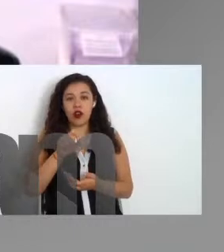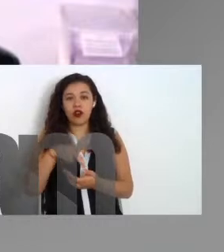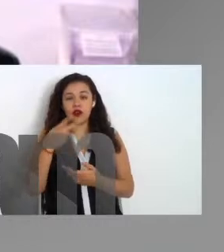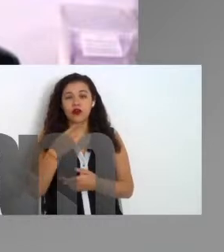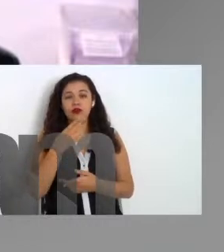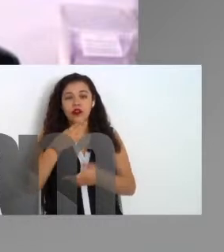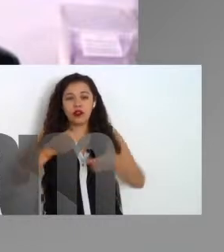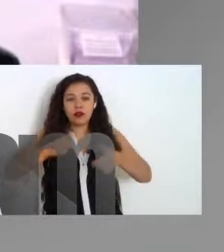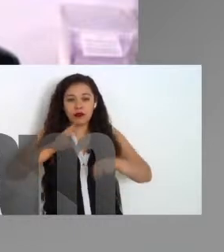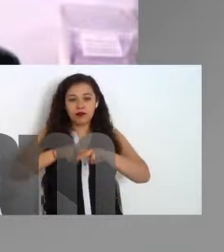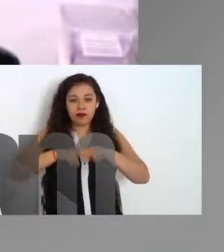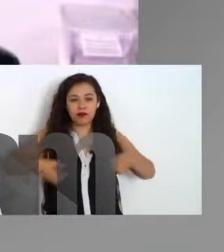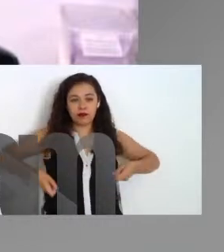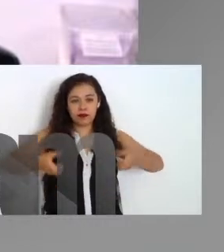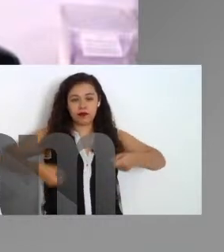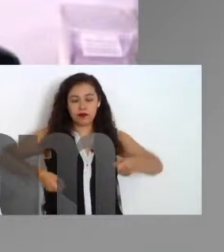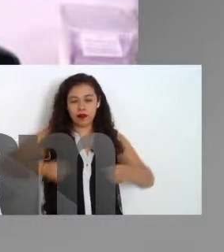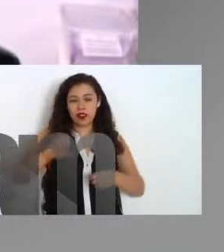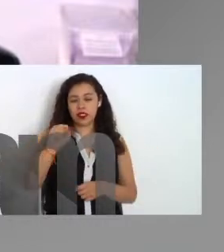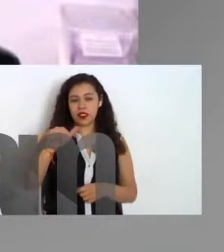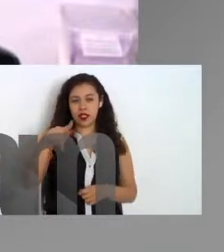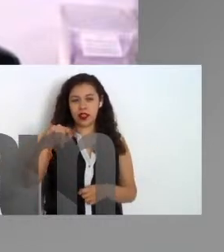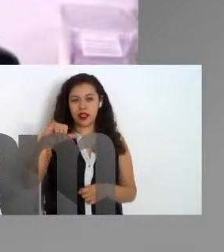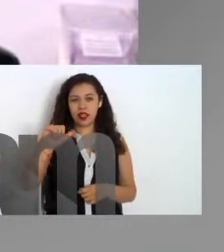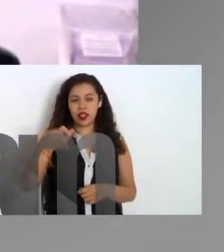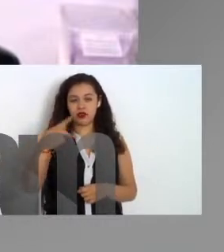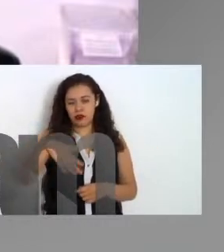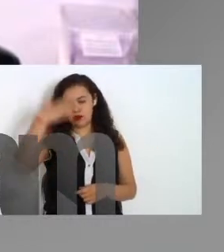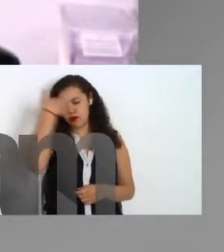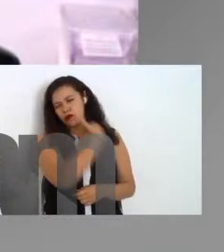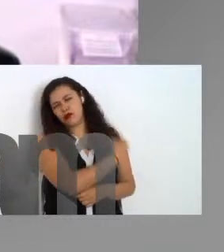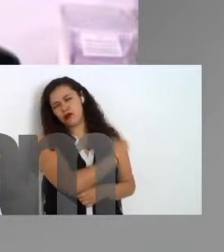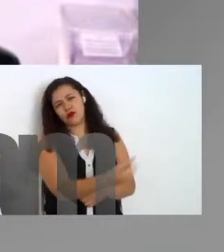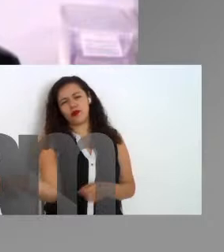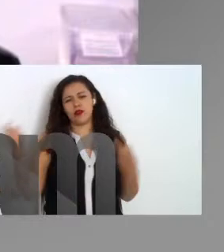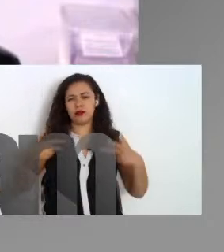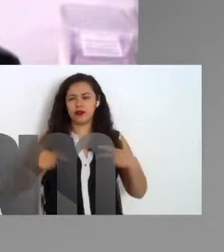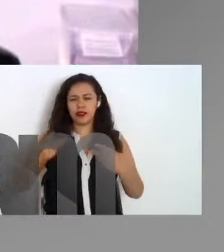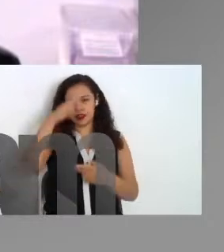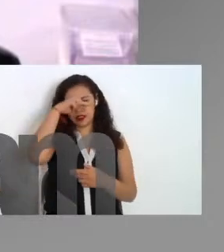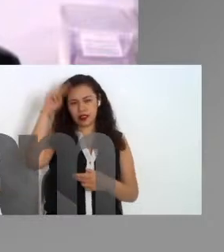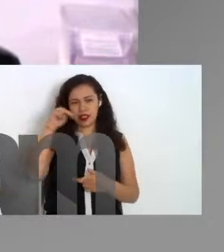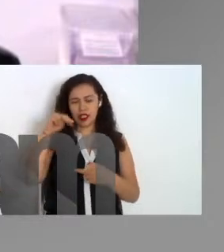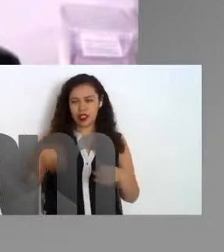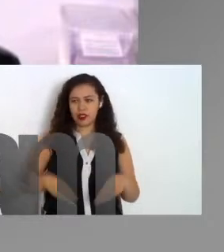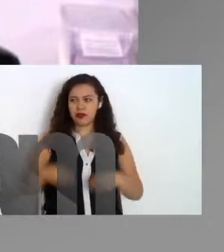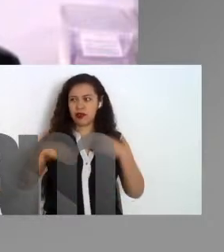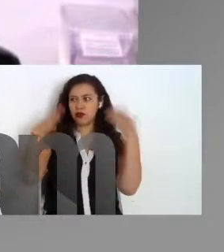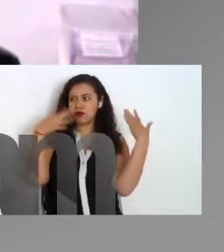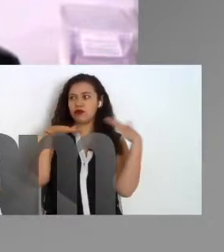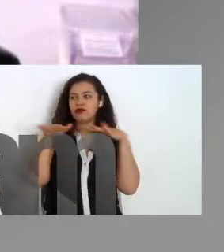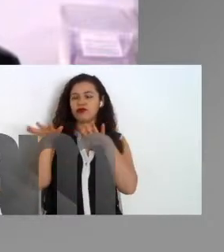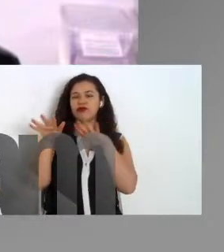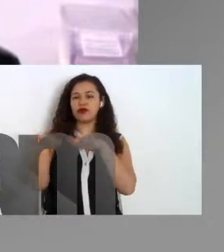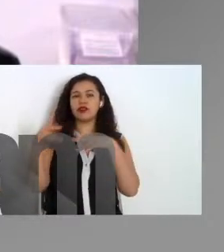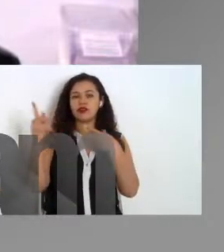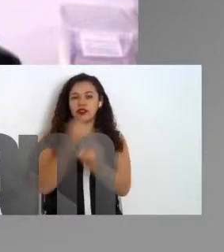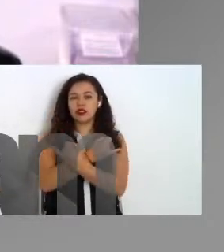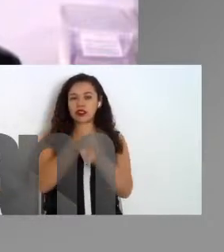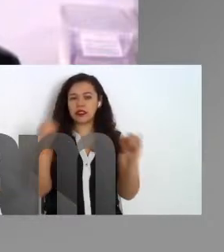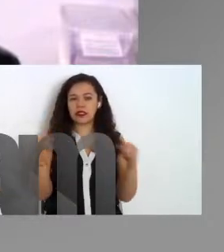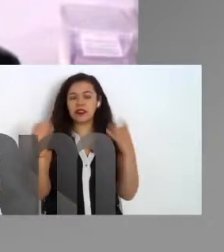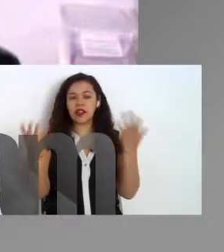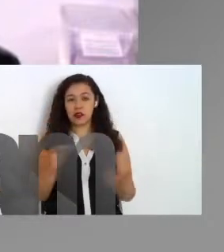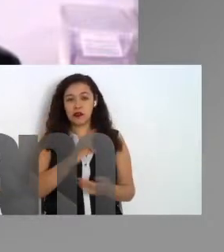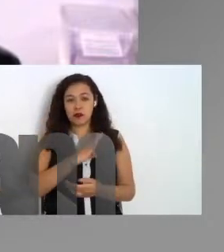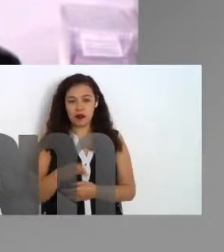Santiago impactó a la comunidad nayarita por las habilidades que desarrolló en el manejo de su silla de ruedas y el grado de independencia que había logrado, razón por la